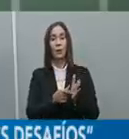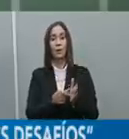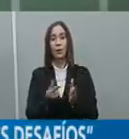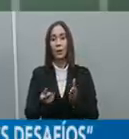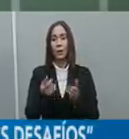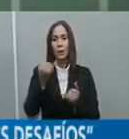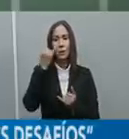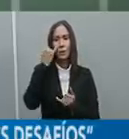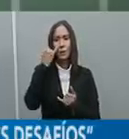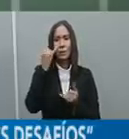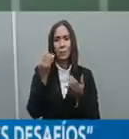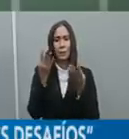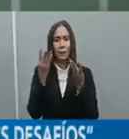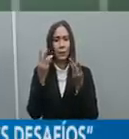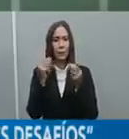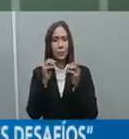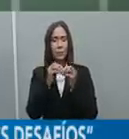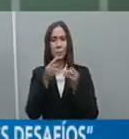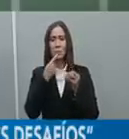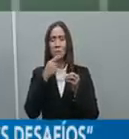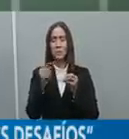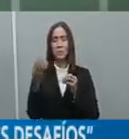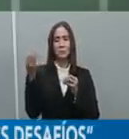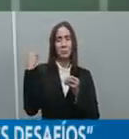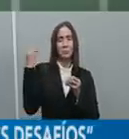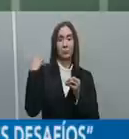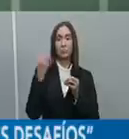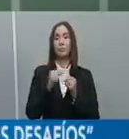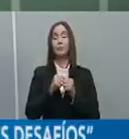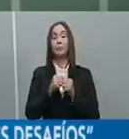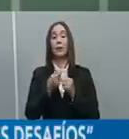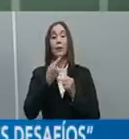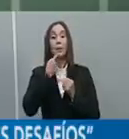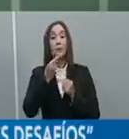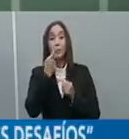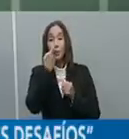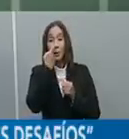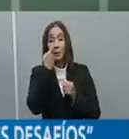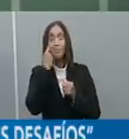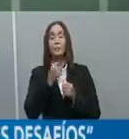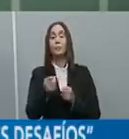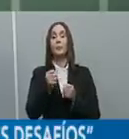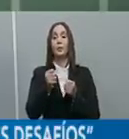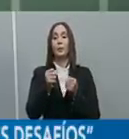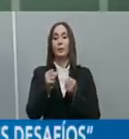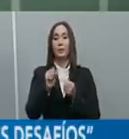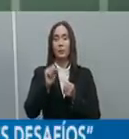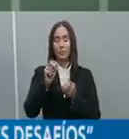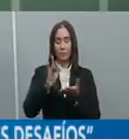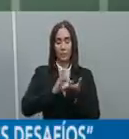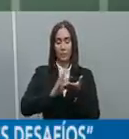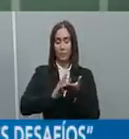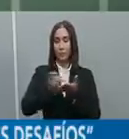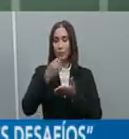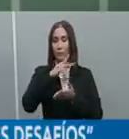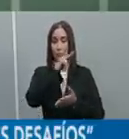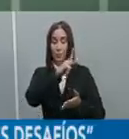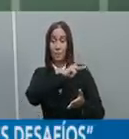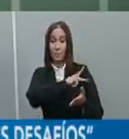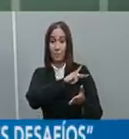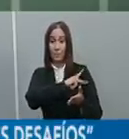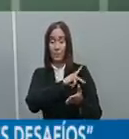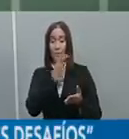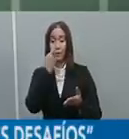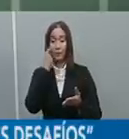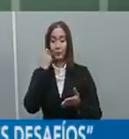cifras oficiales que el 80% de las pruebas están siendo realizadas por laboratorios privados con protocolos unificados